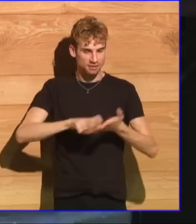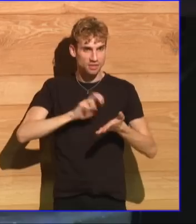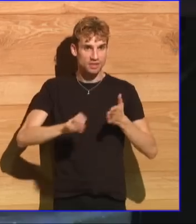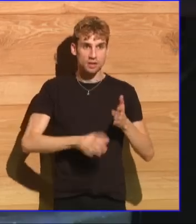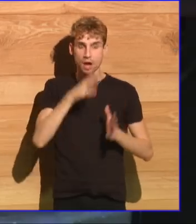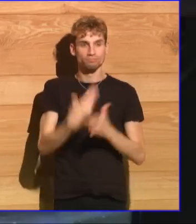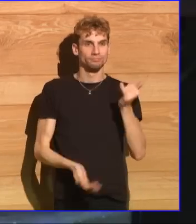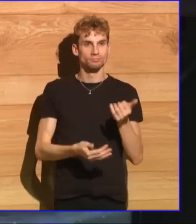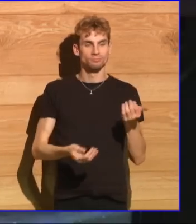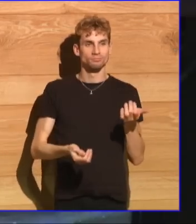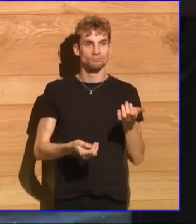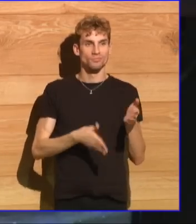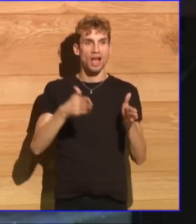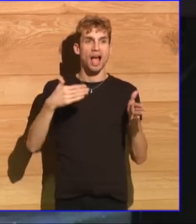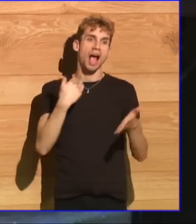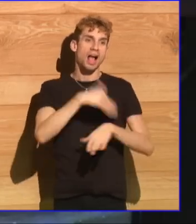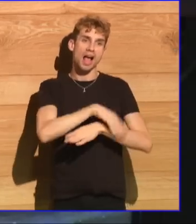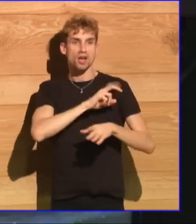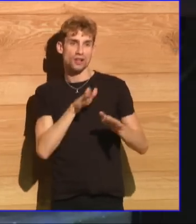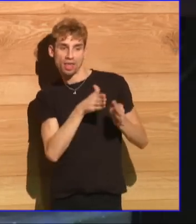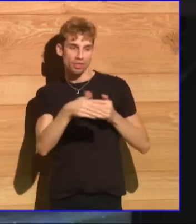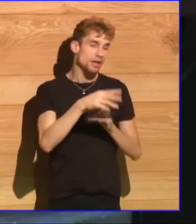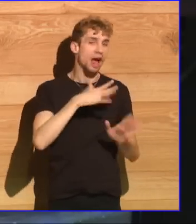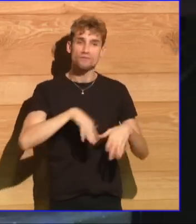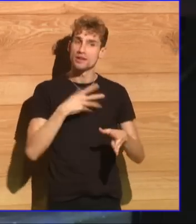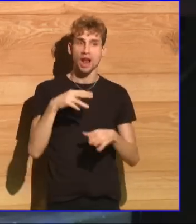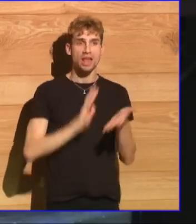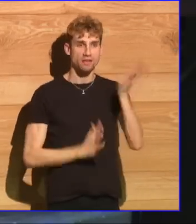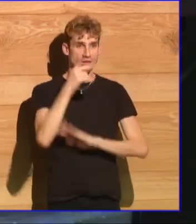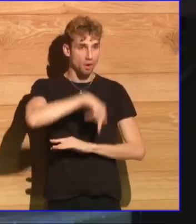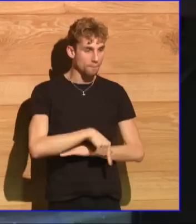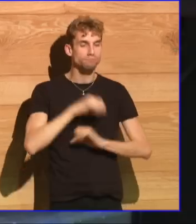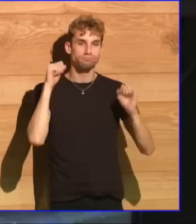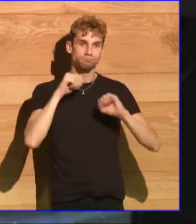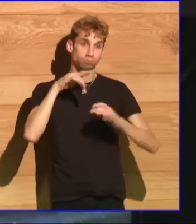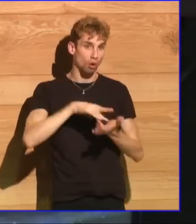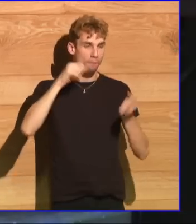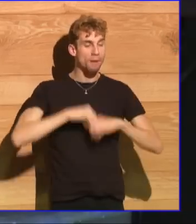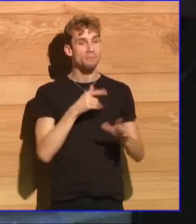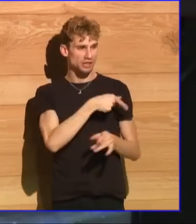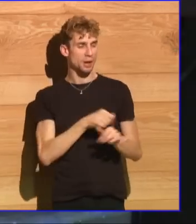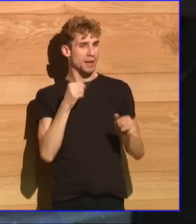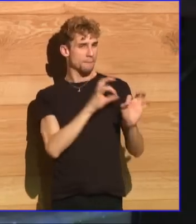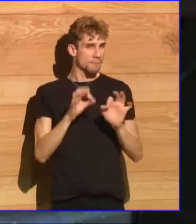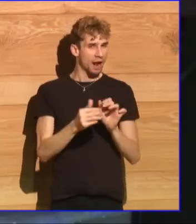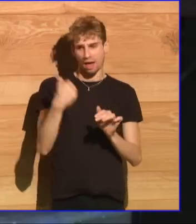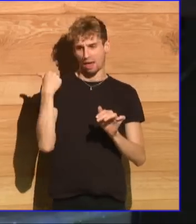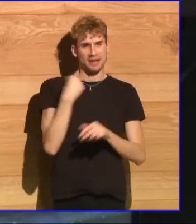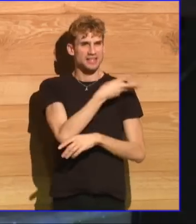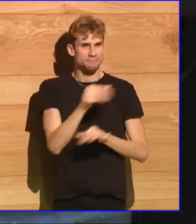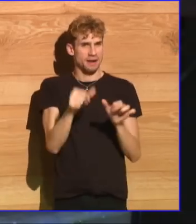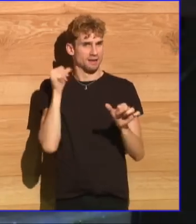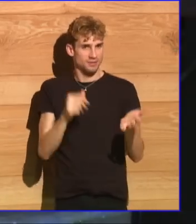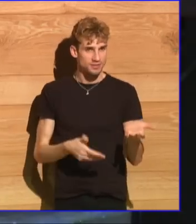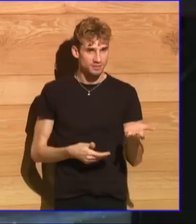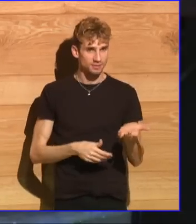tomas una boca calle que no es la que es y acabas Sí. al infierno, vale. Vale. Pero es que lo tiene preparado desde hace 3 semanas. Claro. Ha venido con un mapa al infierno. Se